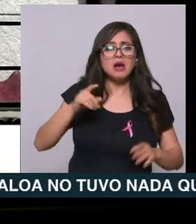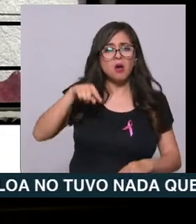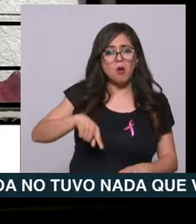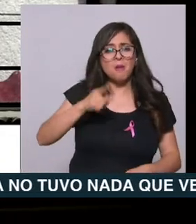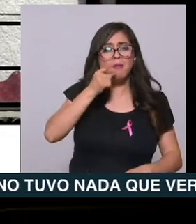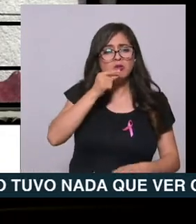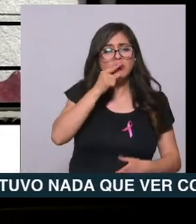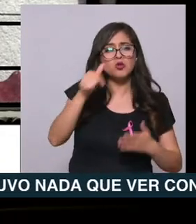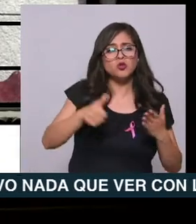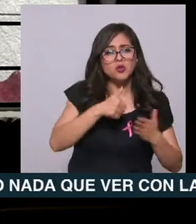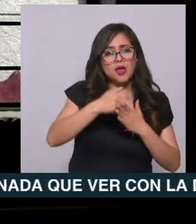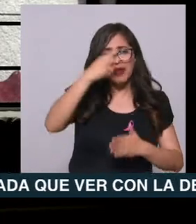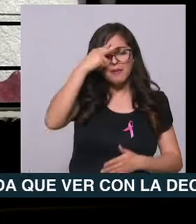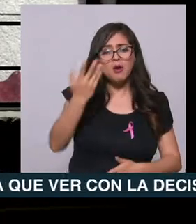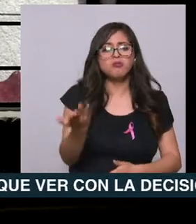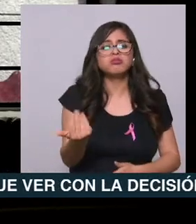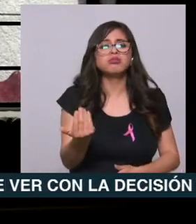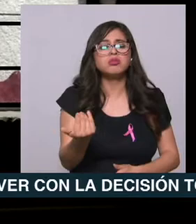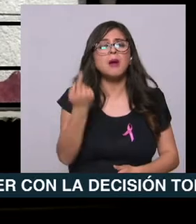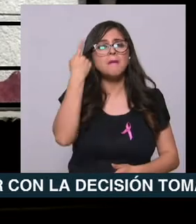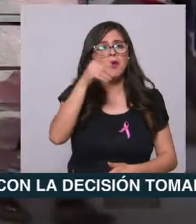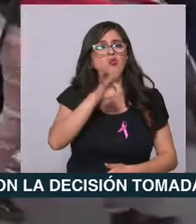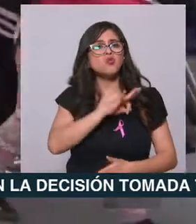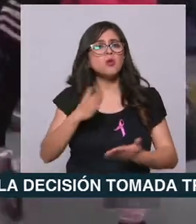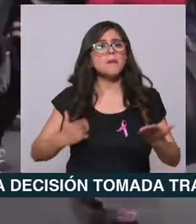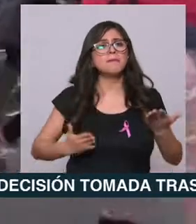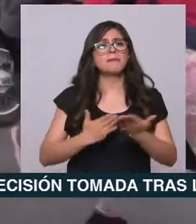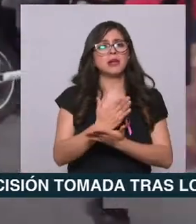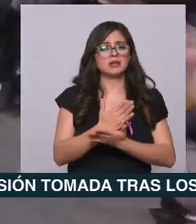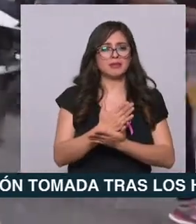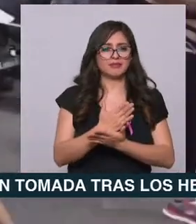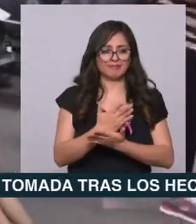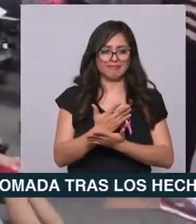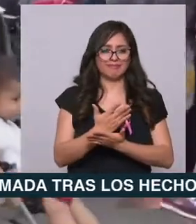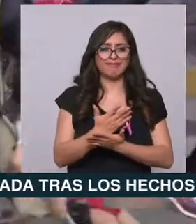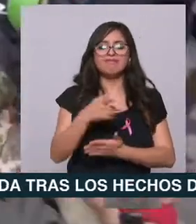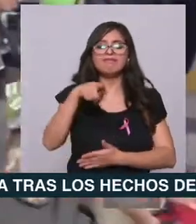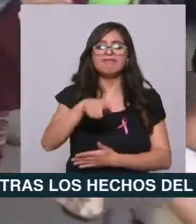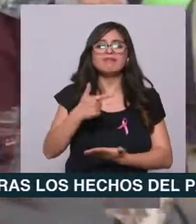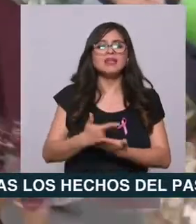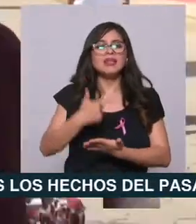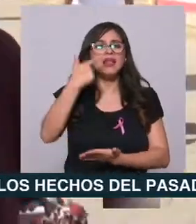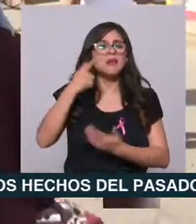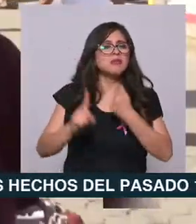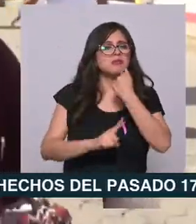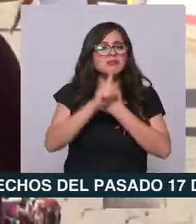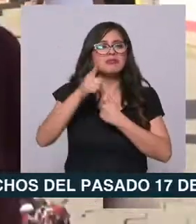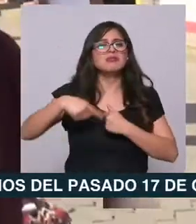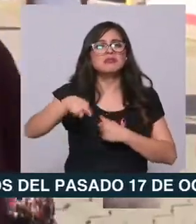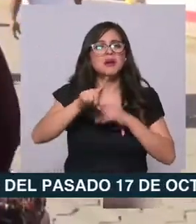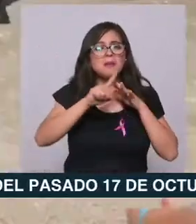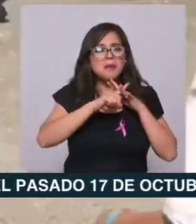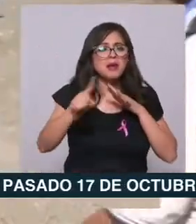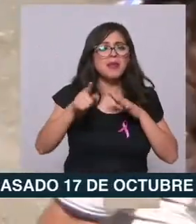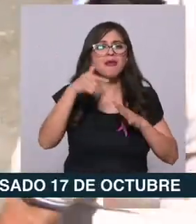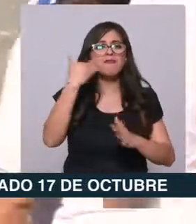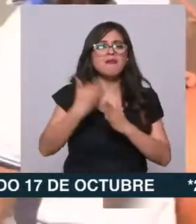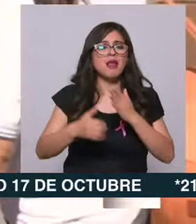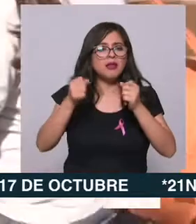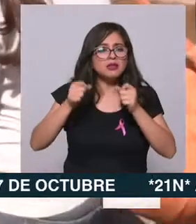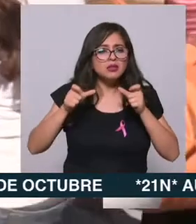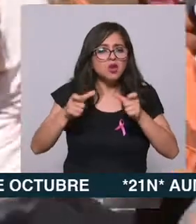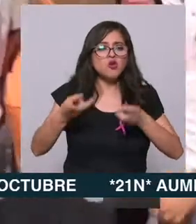te extorsionan con una cantidad de dinero para que puedas pasar. De entre los problemas más graves que afronta un migrante está el de la inseguridad,